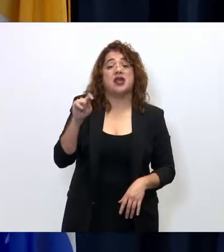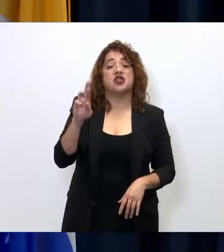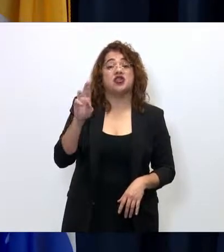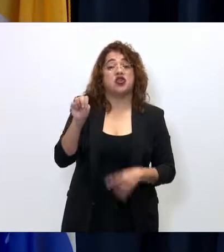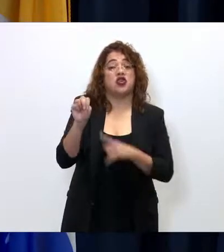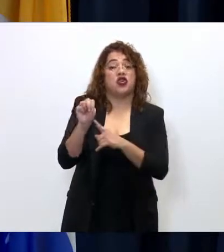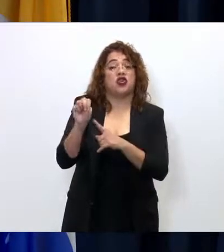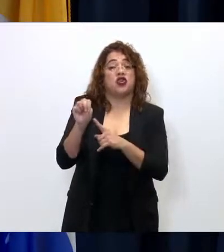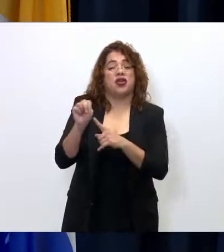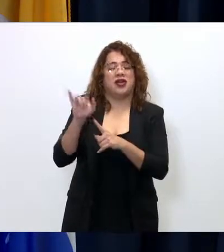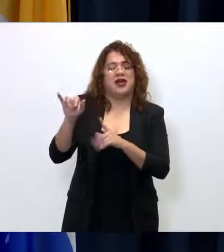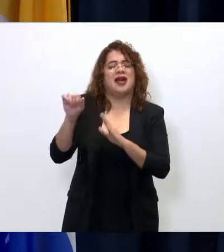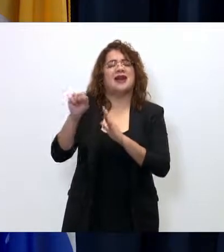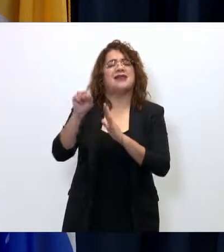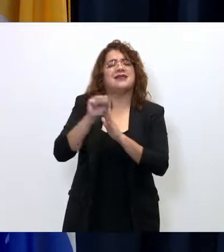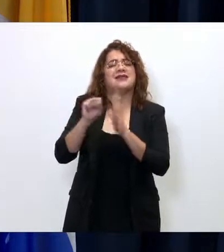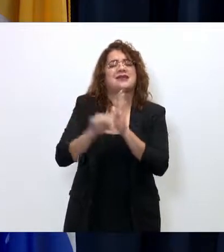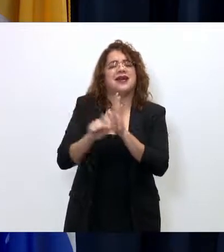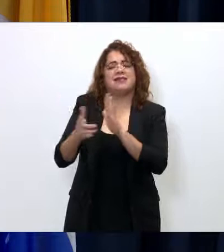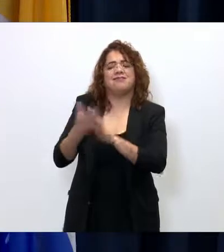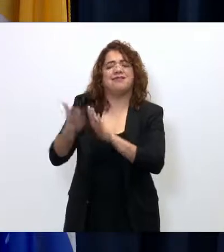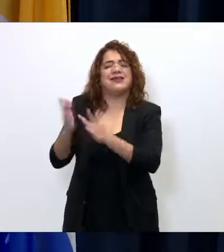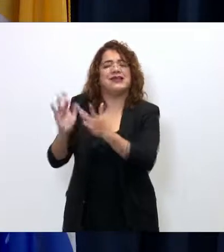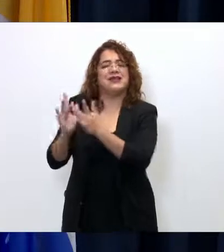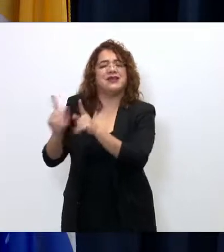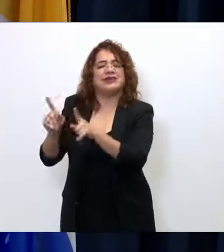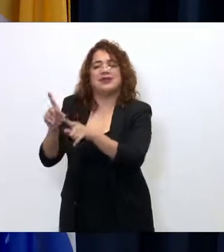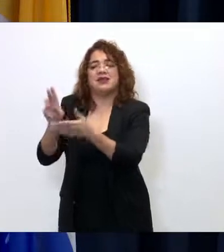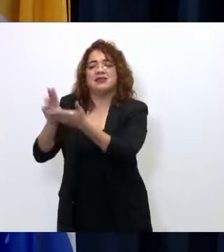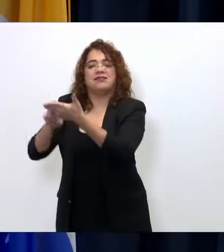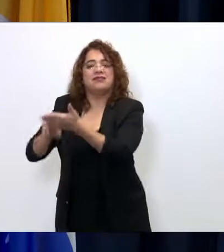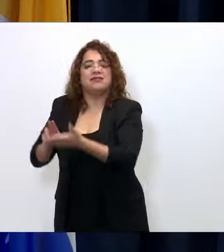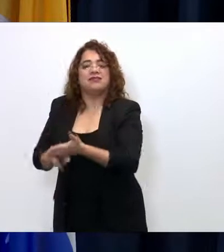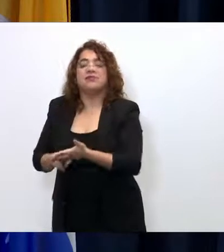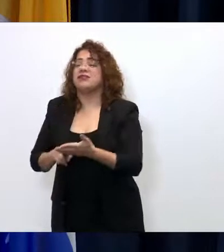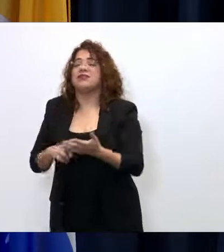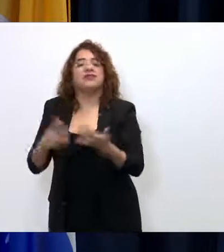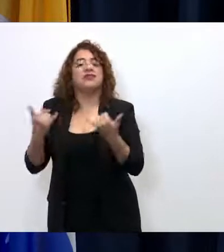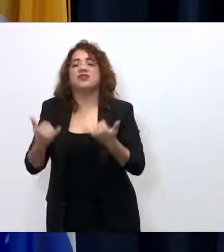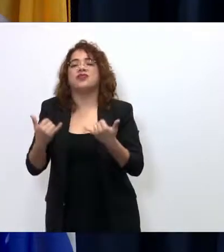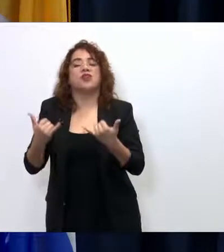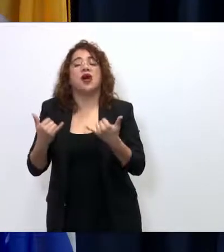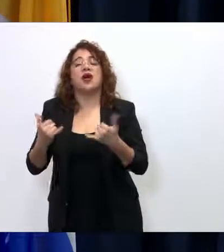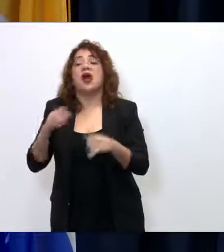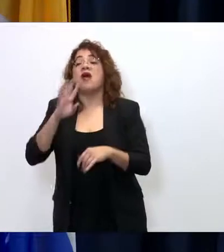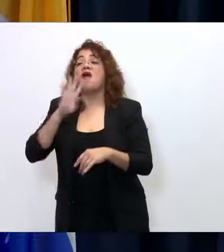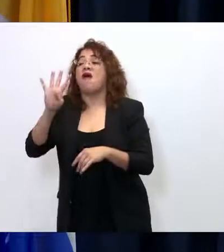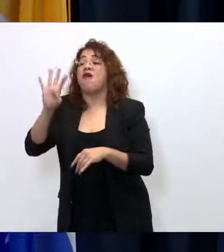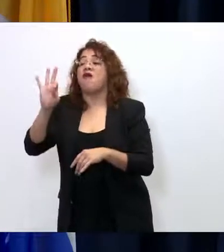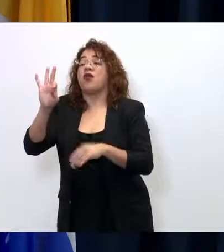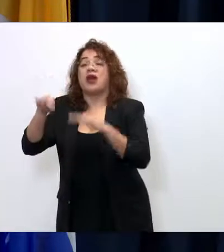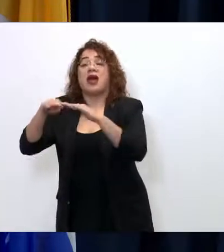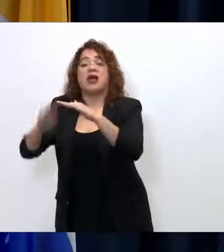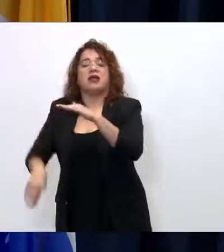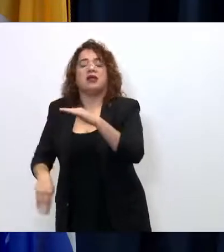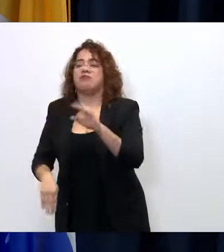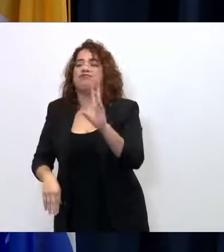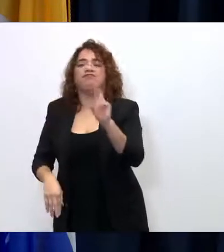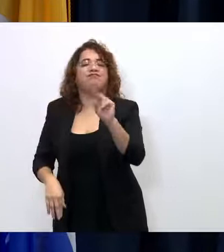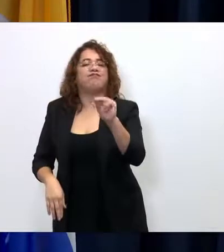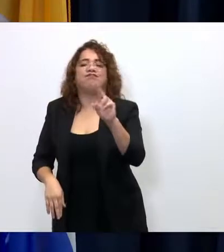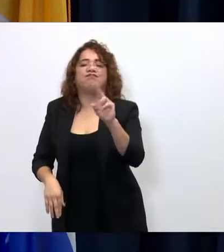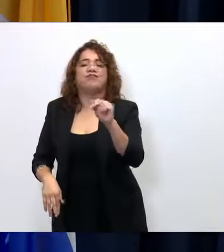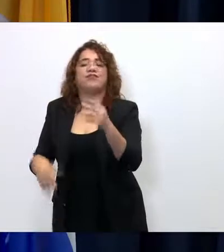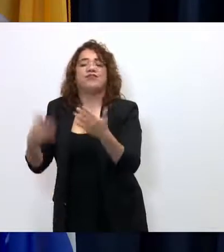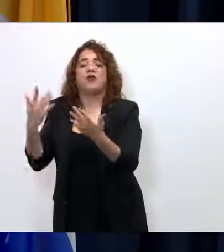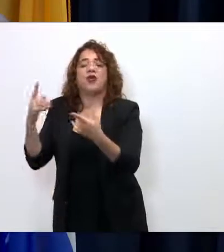permite actualmente citas para personas de 49 años o menos hasta la próxima semana, le